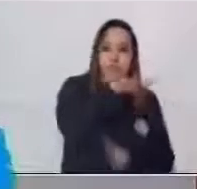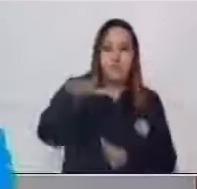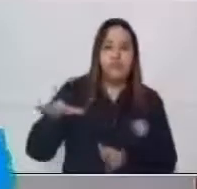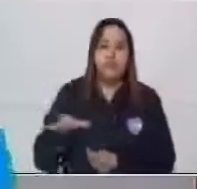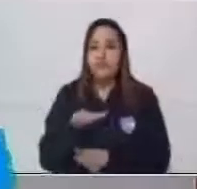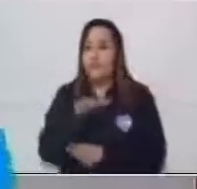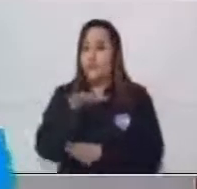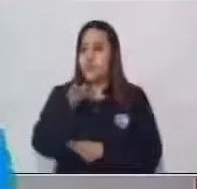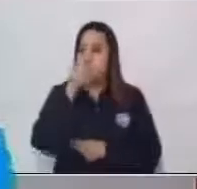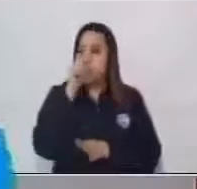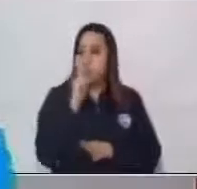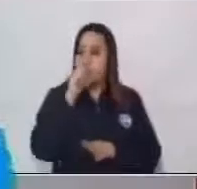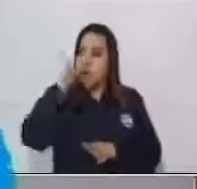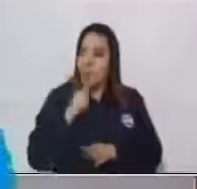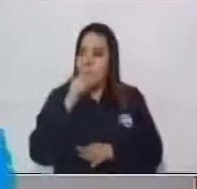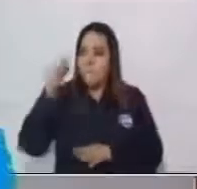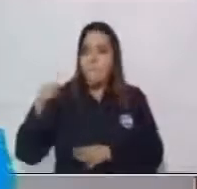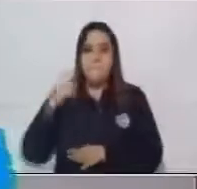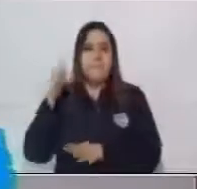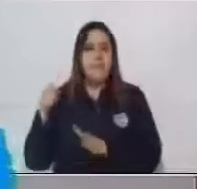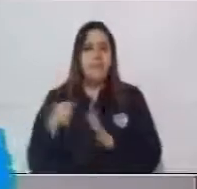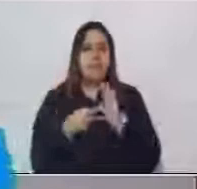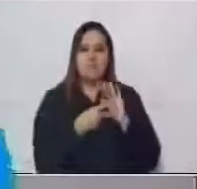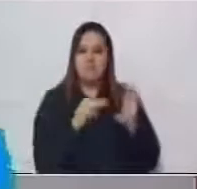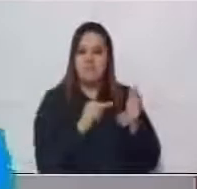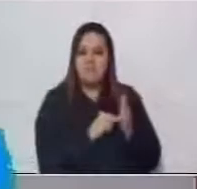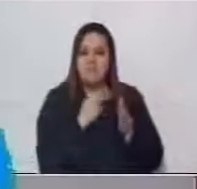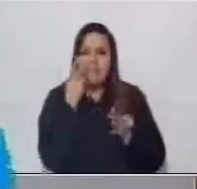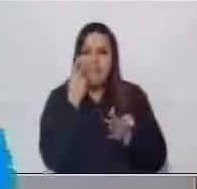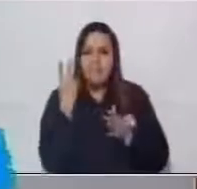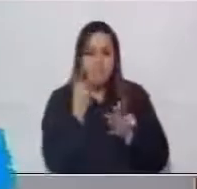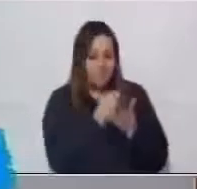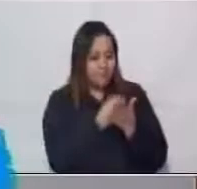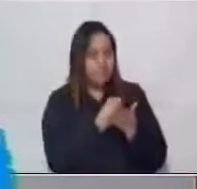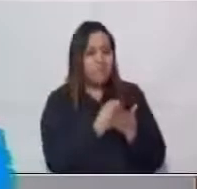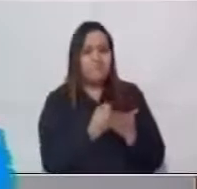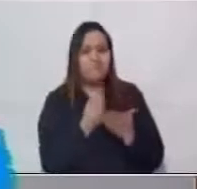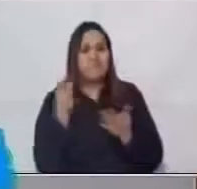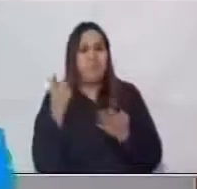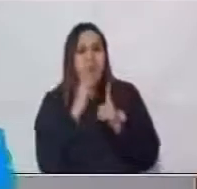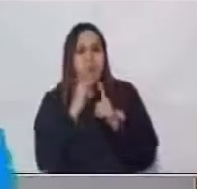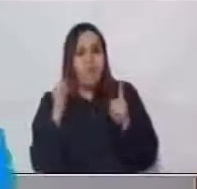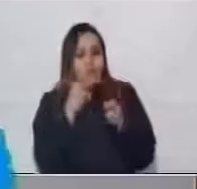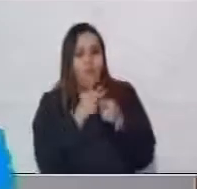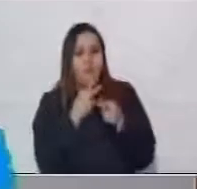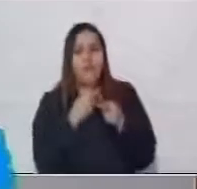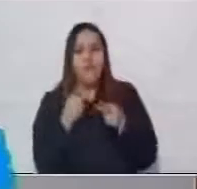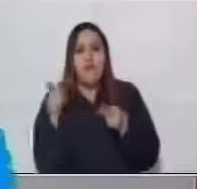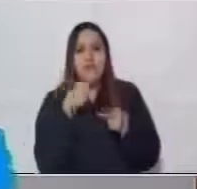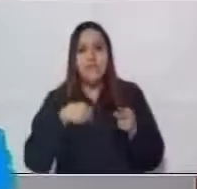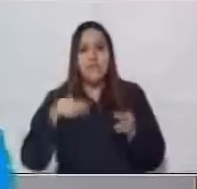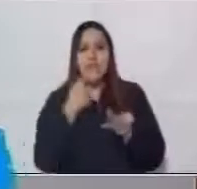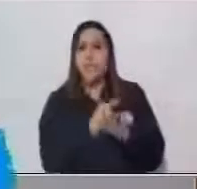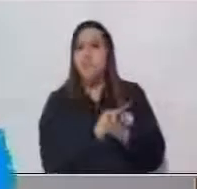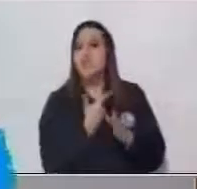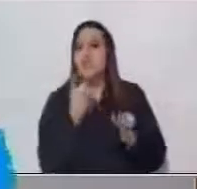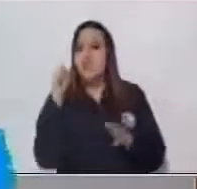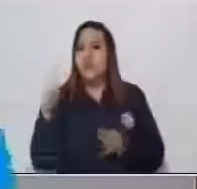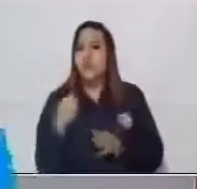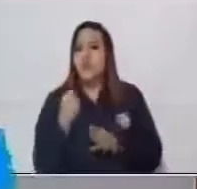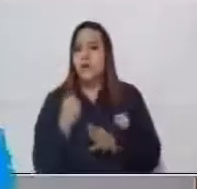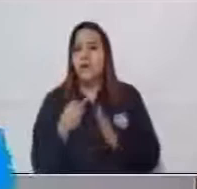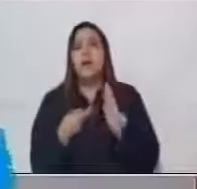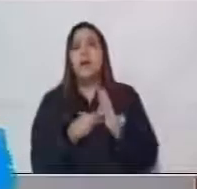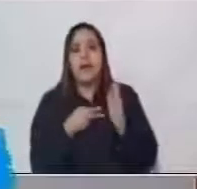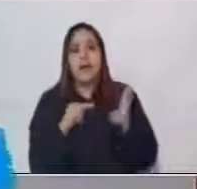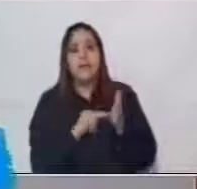de acentos. ¿Qué crees que quiere dar a entender el escritor con esa frase acerca del uso de la coma?